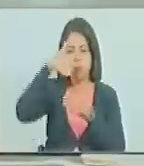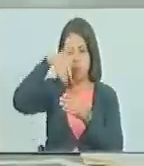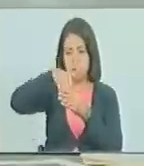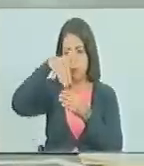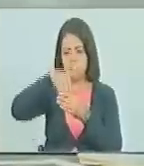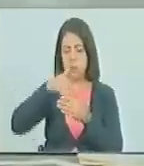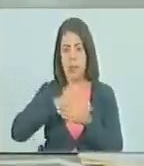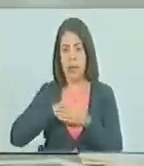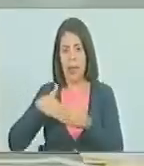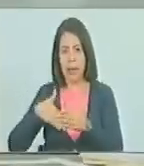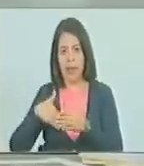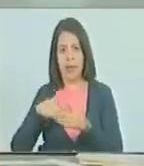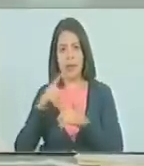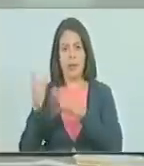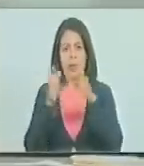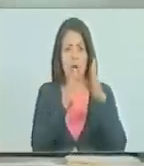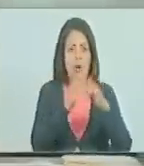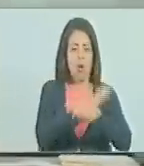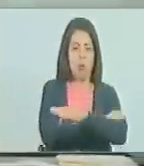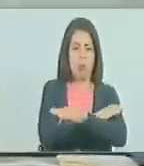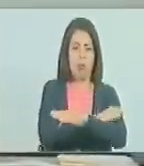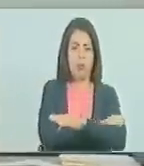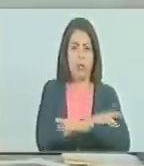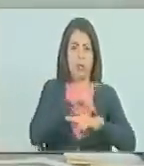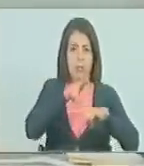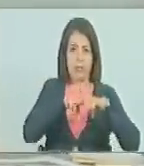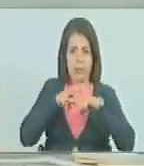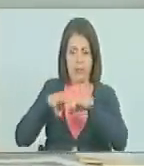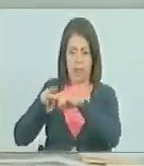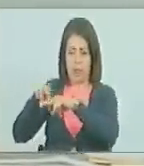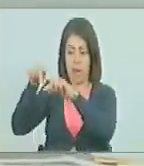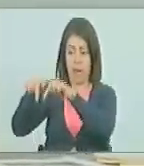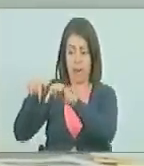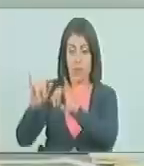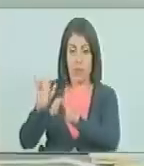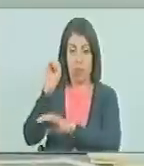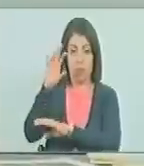también aparte de la oposición que se siente en esta Asamblea Nacional.